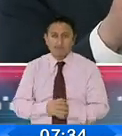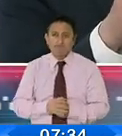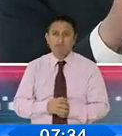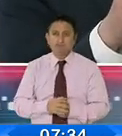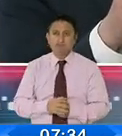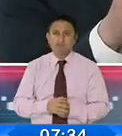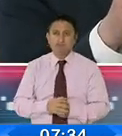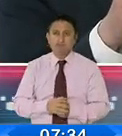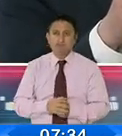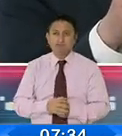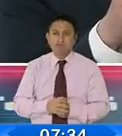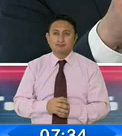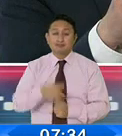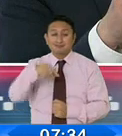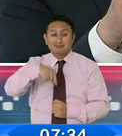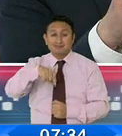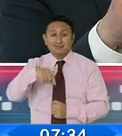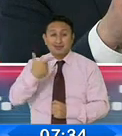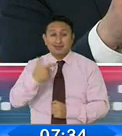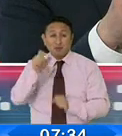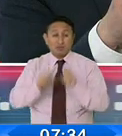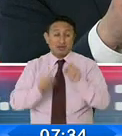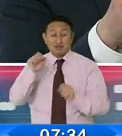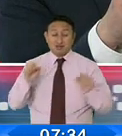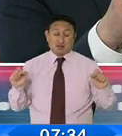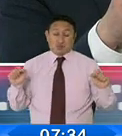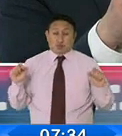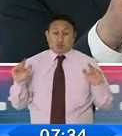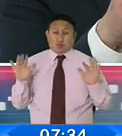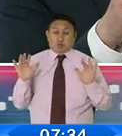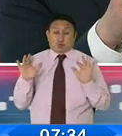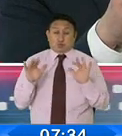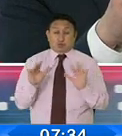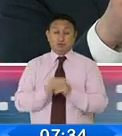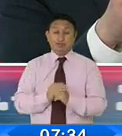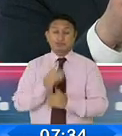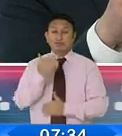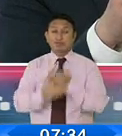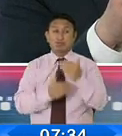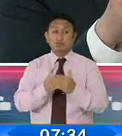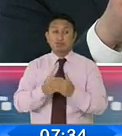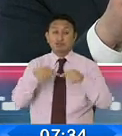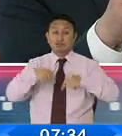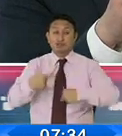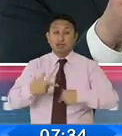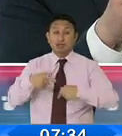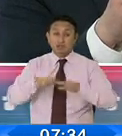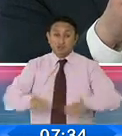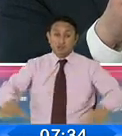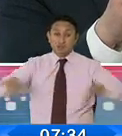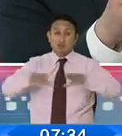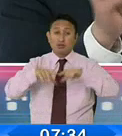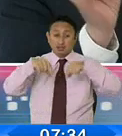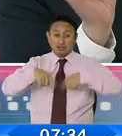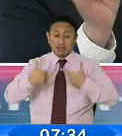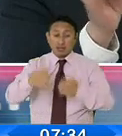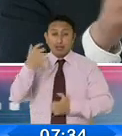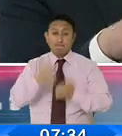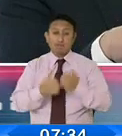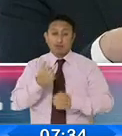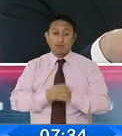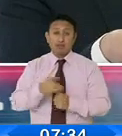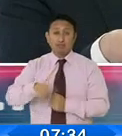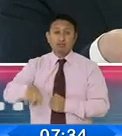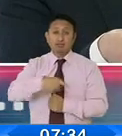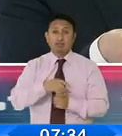no provocar este tipo de aglomeraciones que a la larga, ya desde el ámbito terrenal, nos está provocando este tipo de